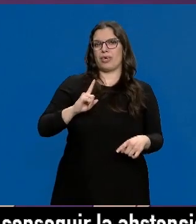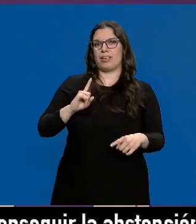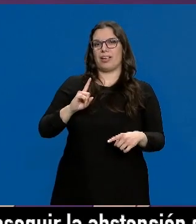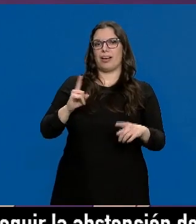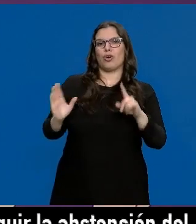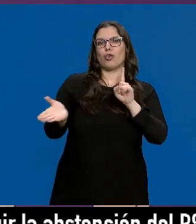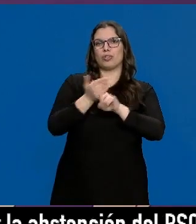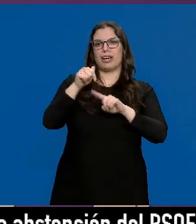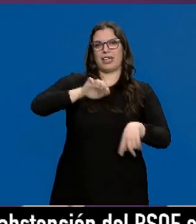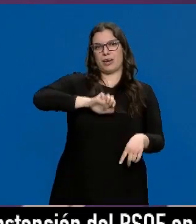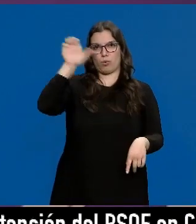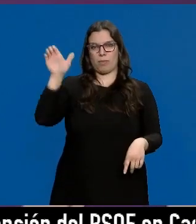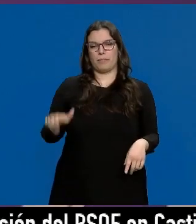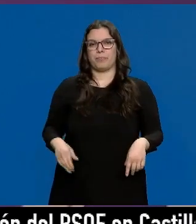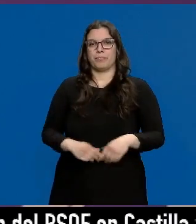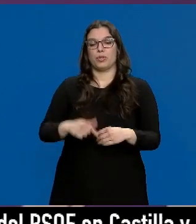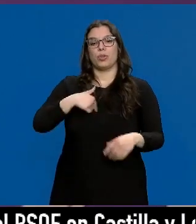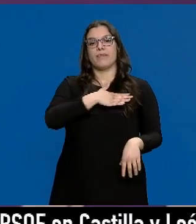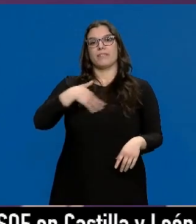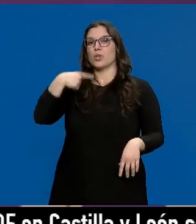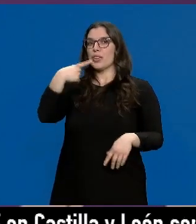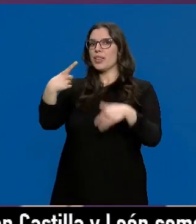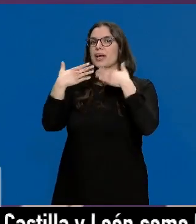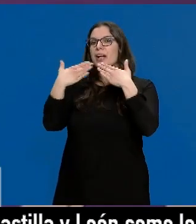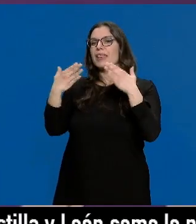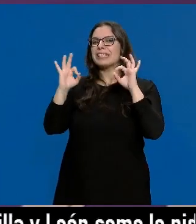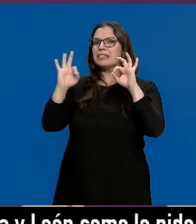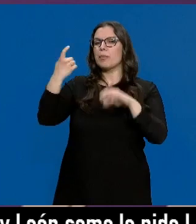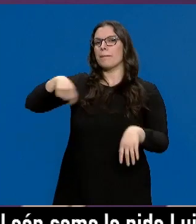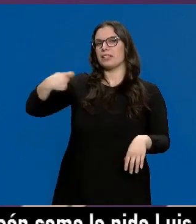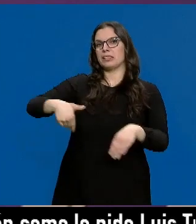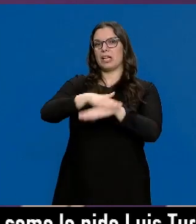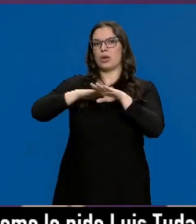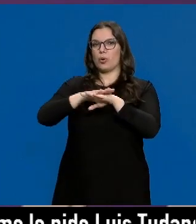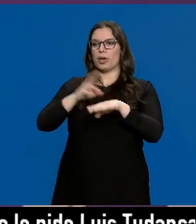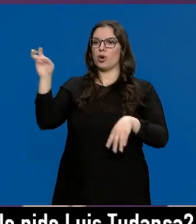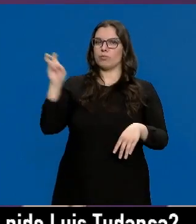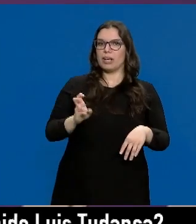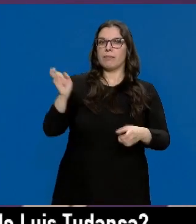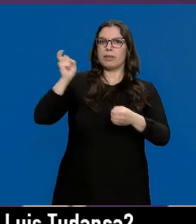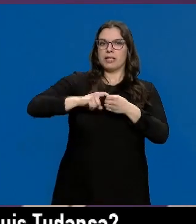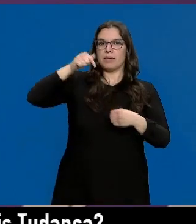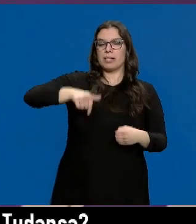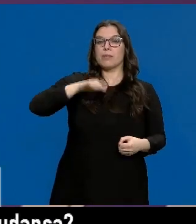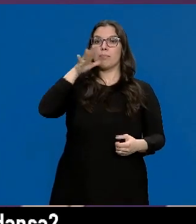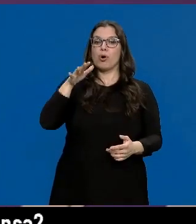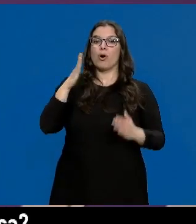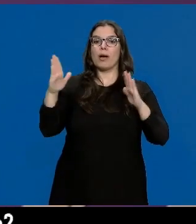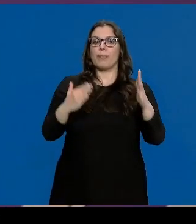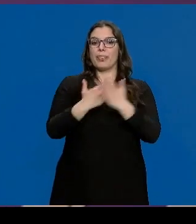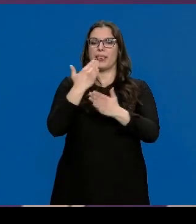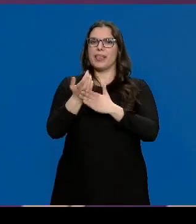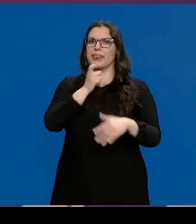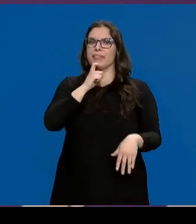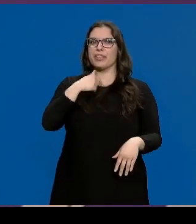en nuestro continente, en Europa. Quiero agradecer particularmente al presidente del Gobierno que esté aquí hoy, porque son días muy